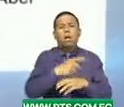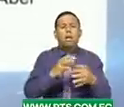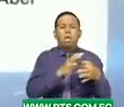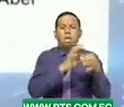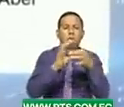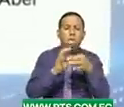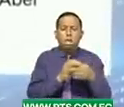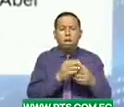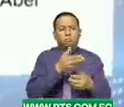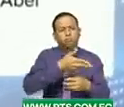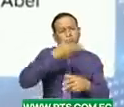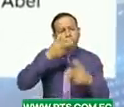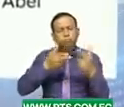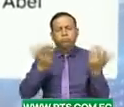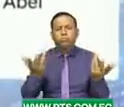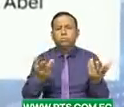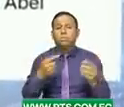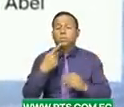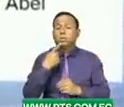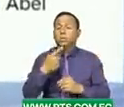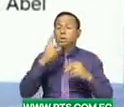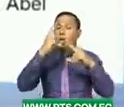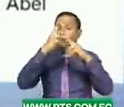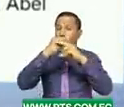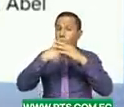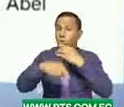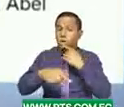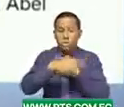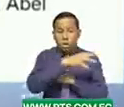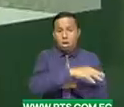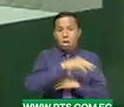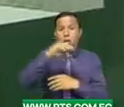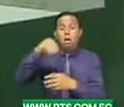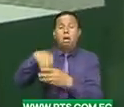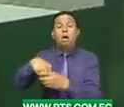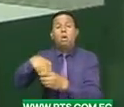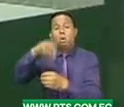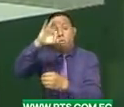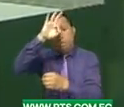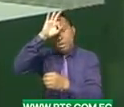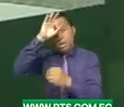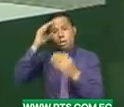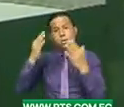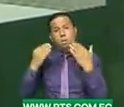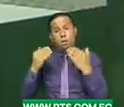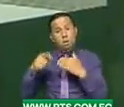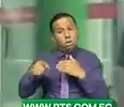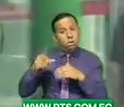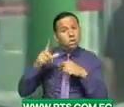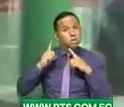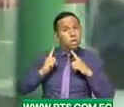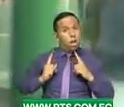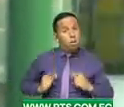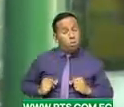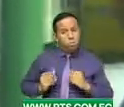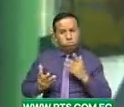tuit de la corte será trasladado al hospital guayaquil hasta que su salud mejore